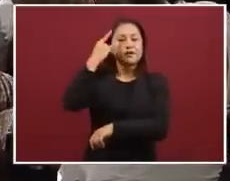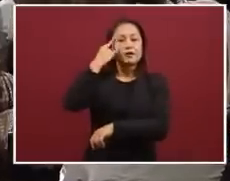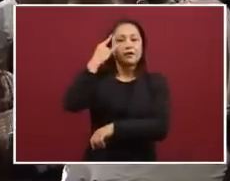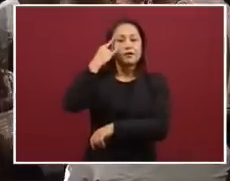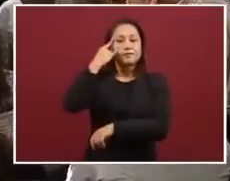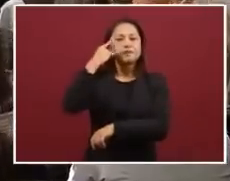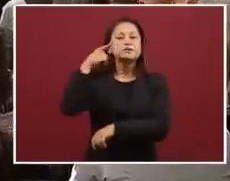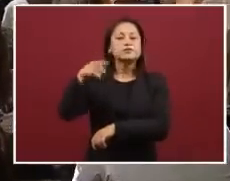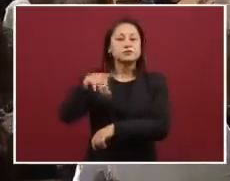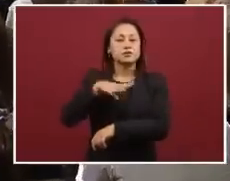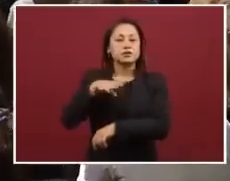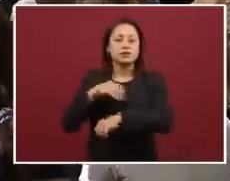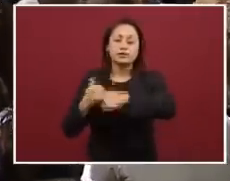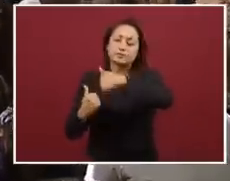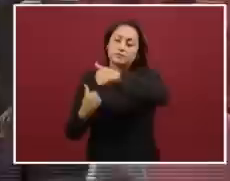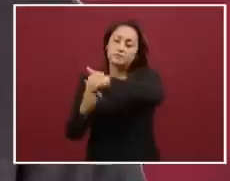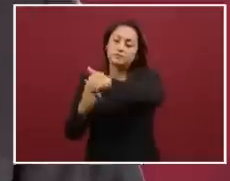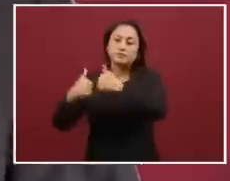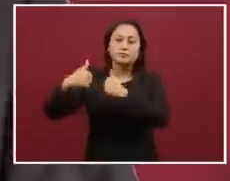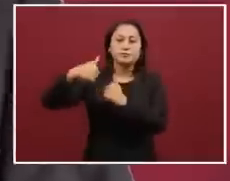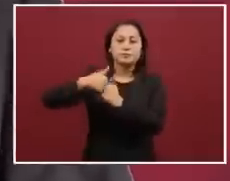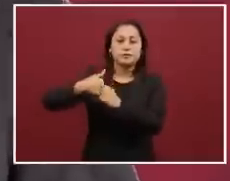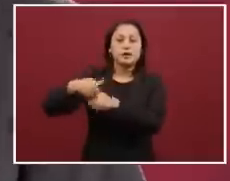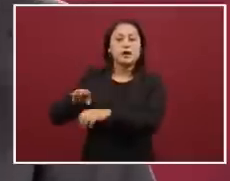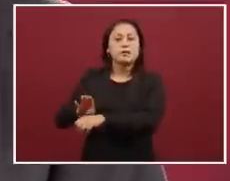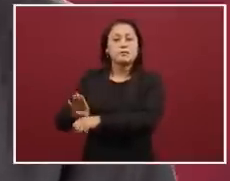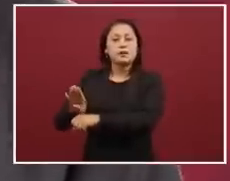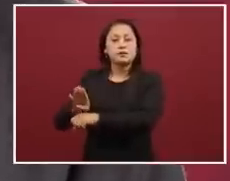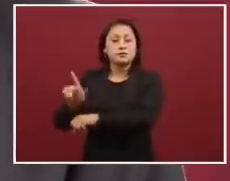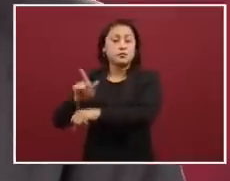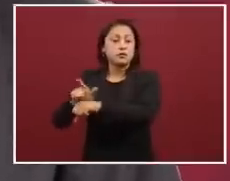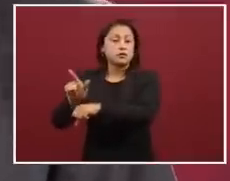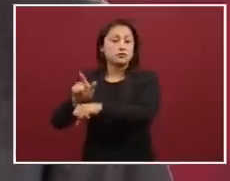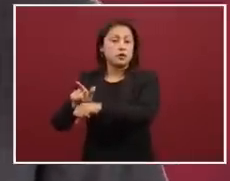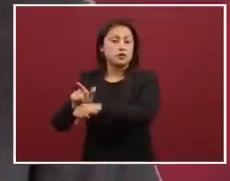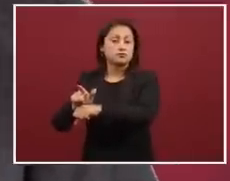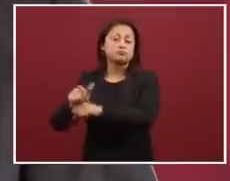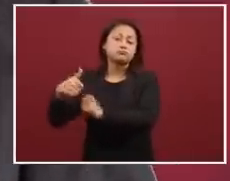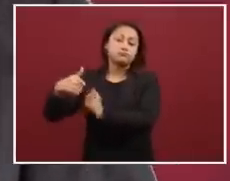dos fronteras, Belice y Guatemala.